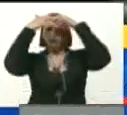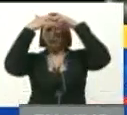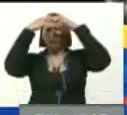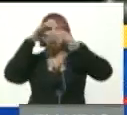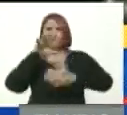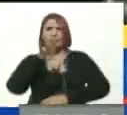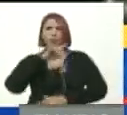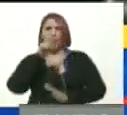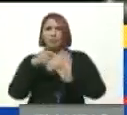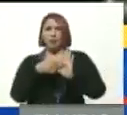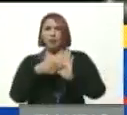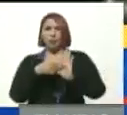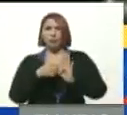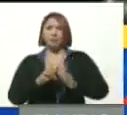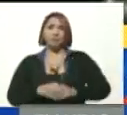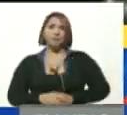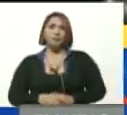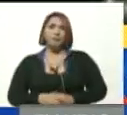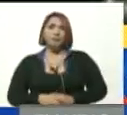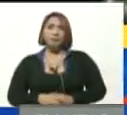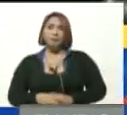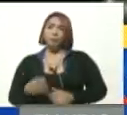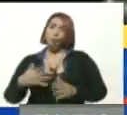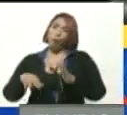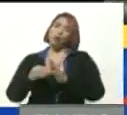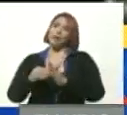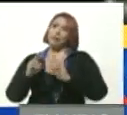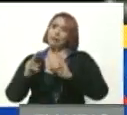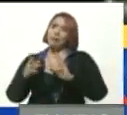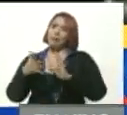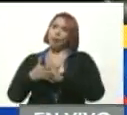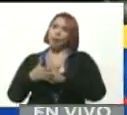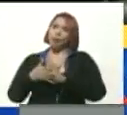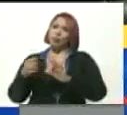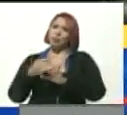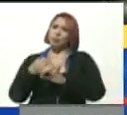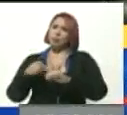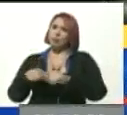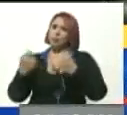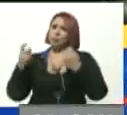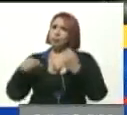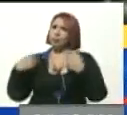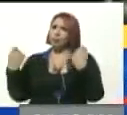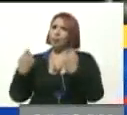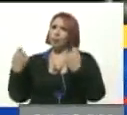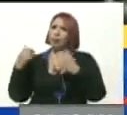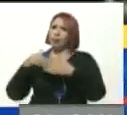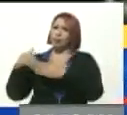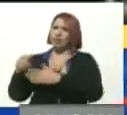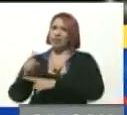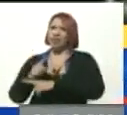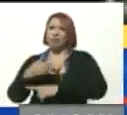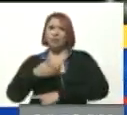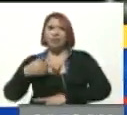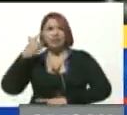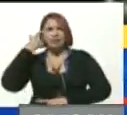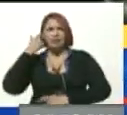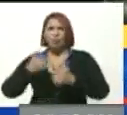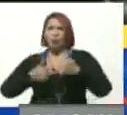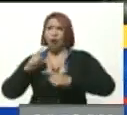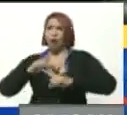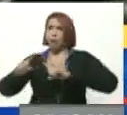completa. Y obviamente esto nos retrotrae nuevamente a lo que es el tema de los sabotajes y la campaña electoral. Rápidamente quisiera saber las acciones